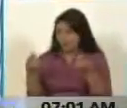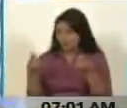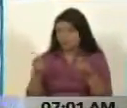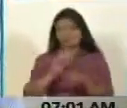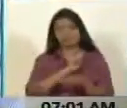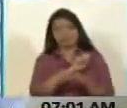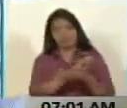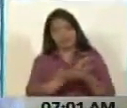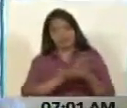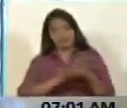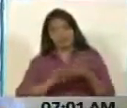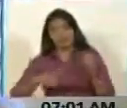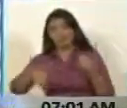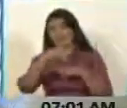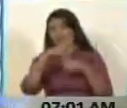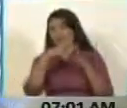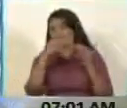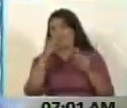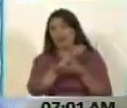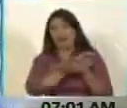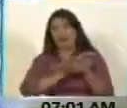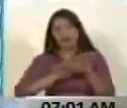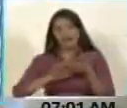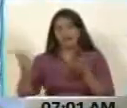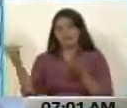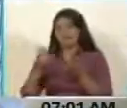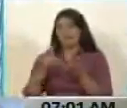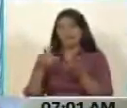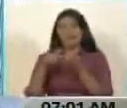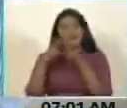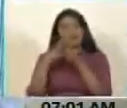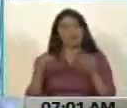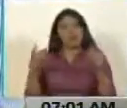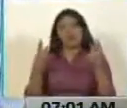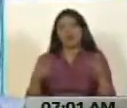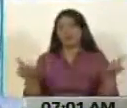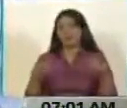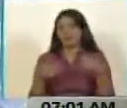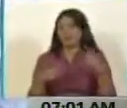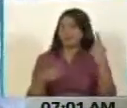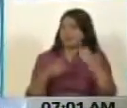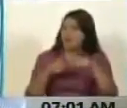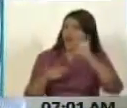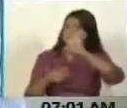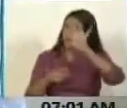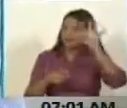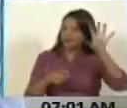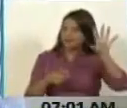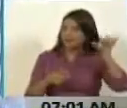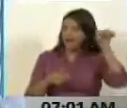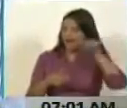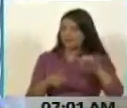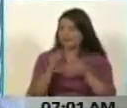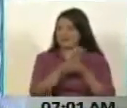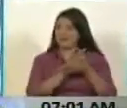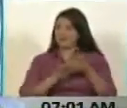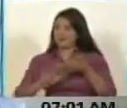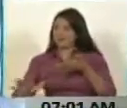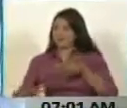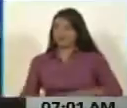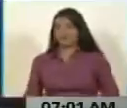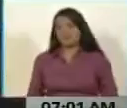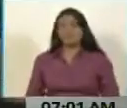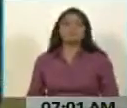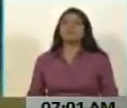gratis. Eso es totalmente gratis. La participación de los artistas en nuestro mercado de música, a diferencia de otros países, es completamente gratis. ¿Cuál va a ser la dinámica diaria de